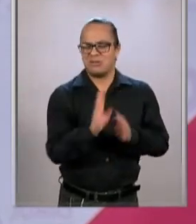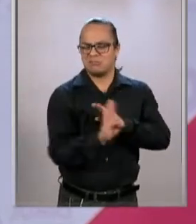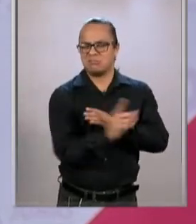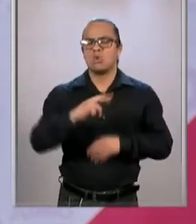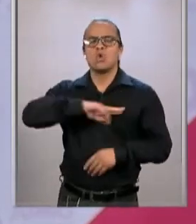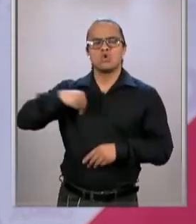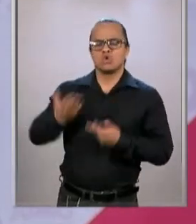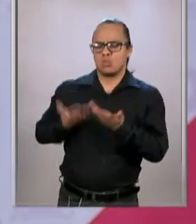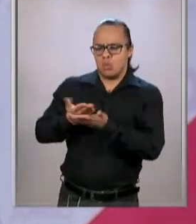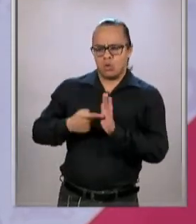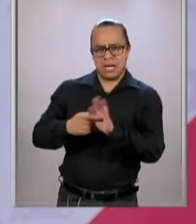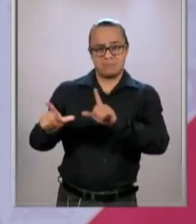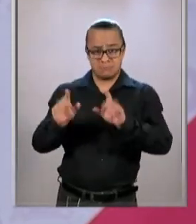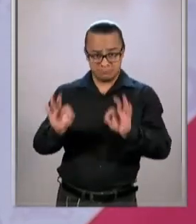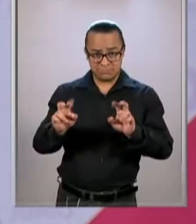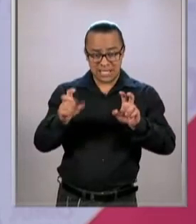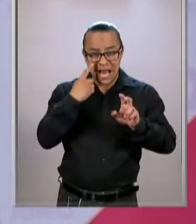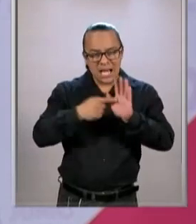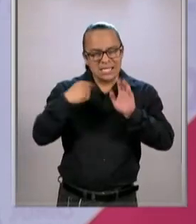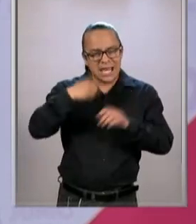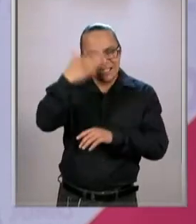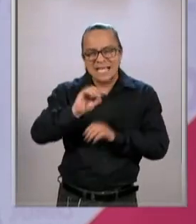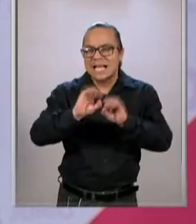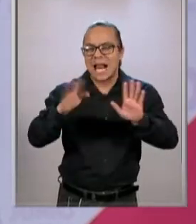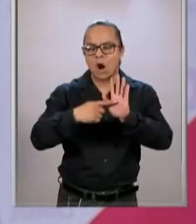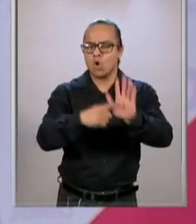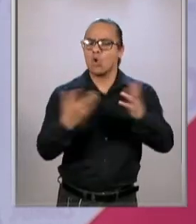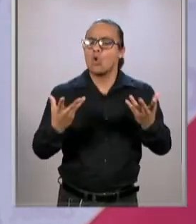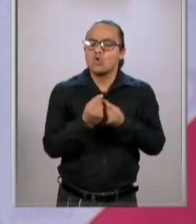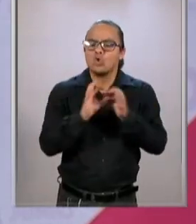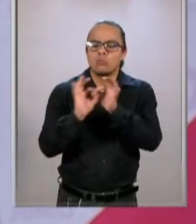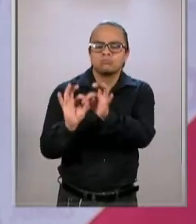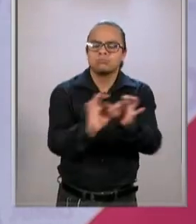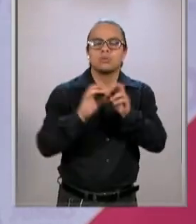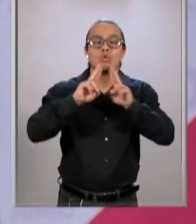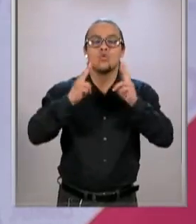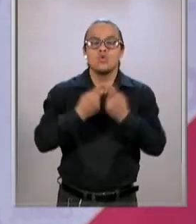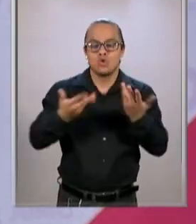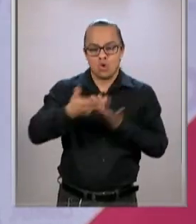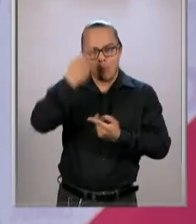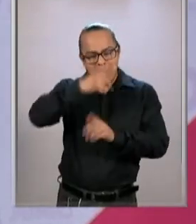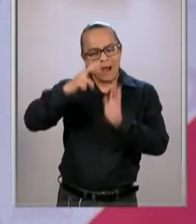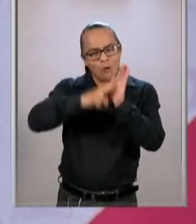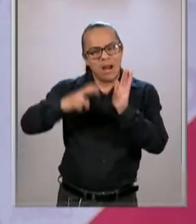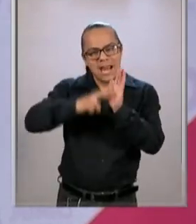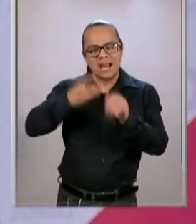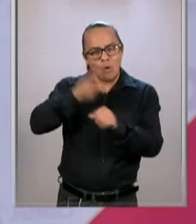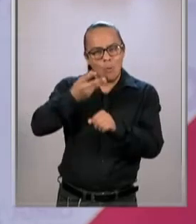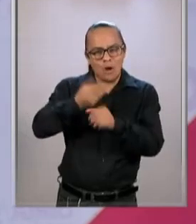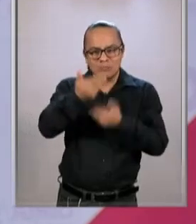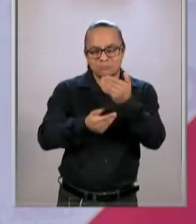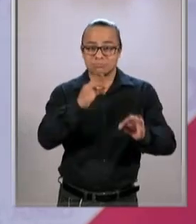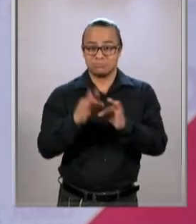reconciliación, porque tengo muy claro que unir es resolver. Porque si unimos los talentos, vamos a resolver los problemas. Si unimos